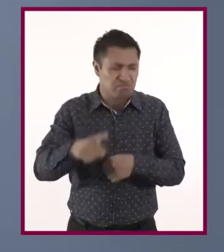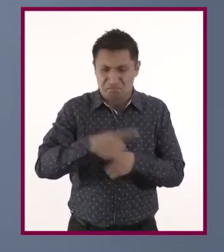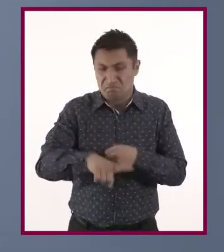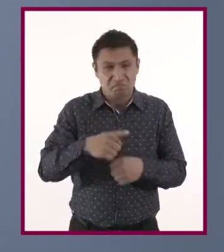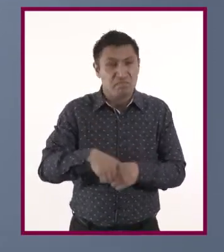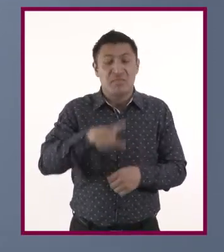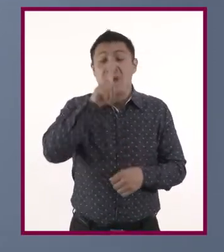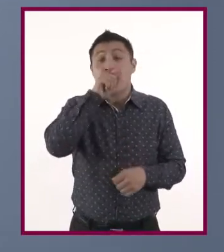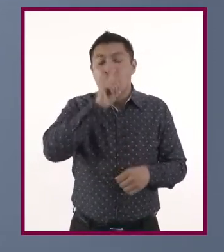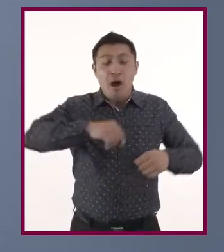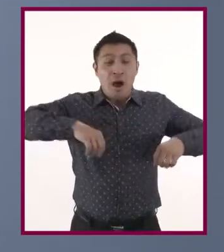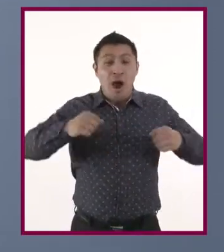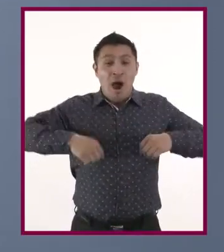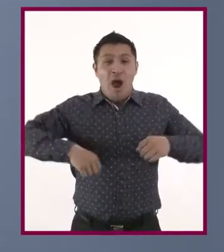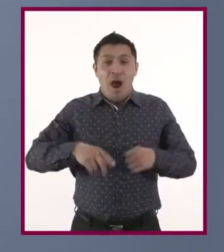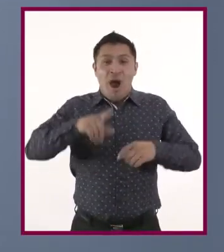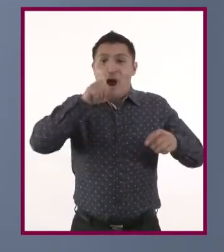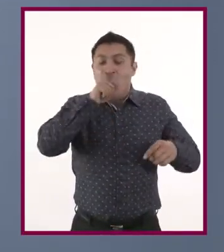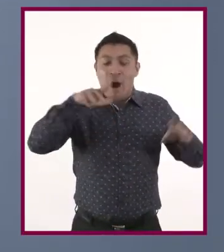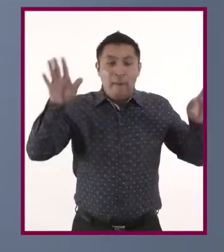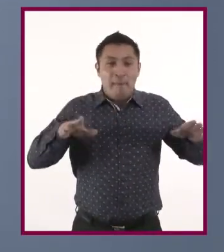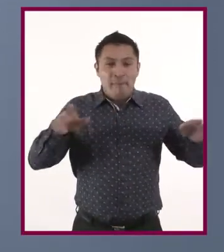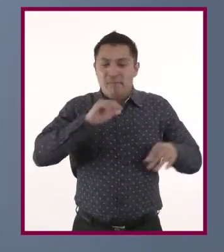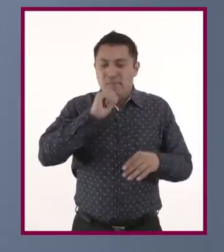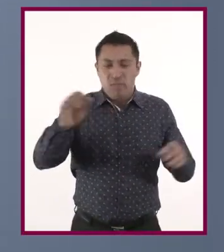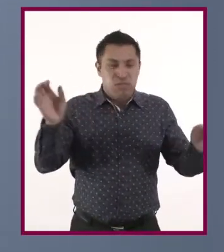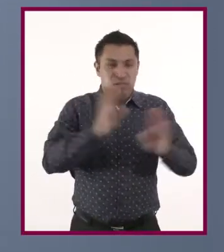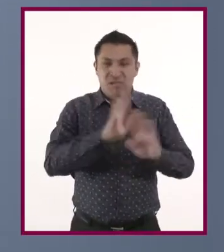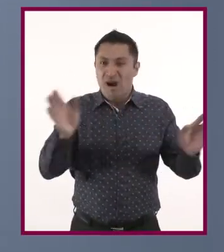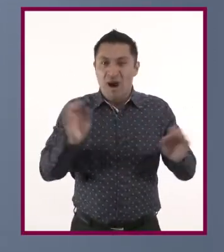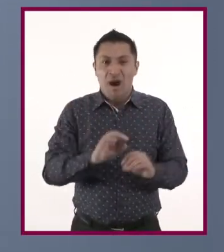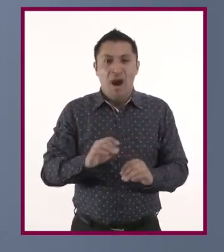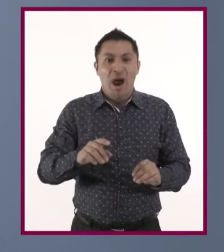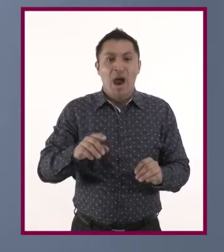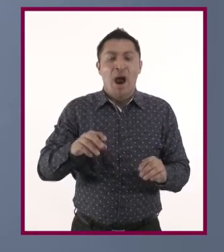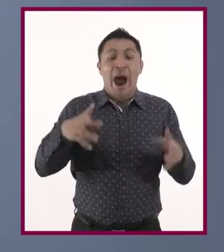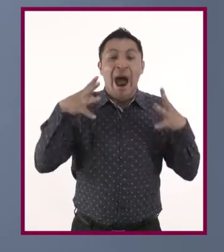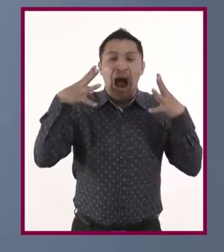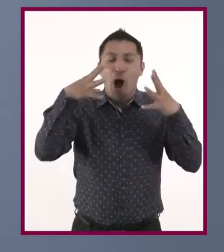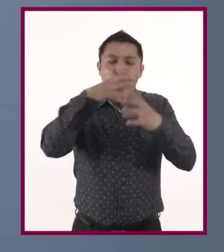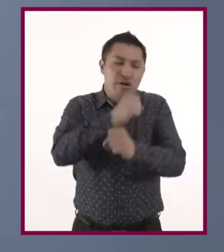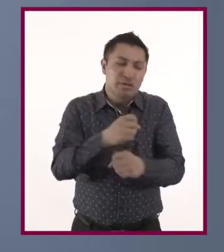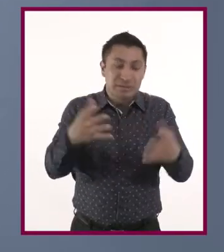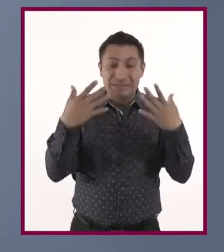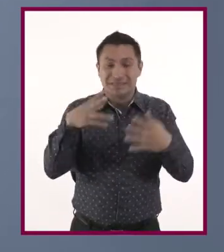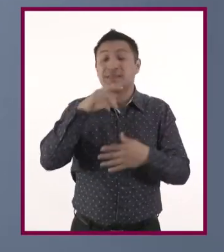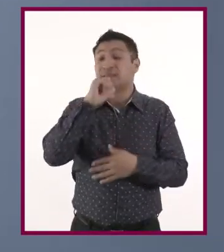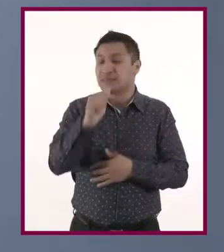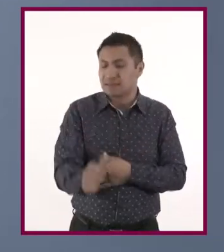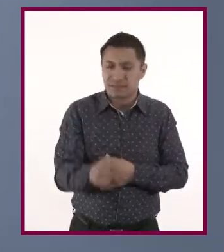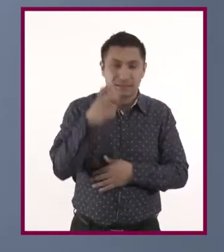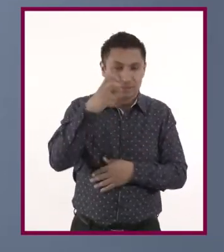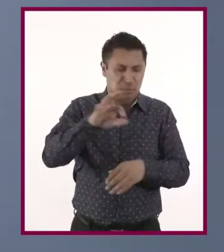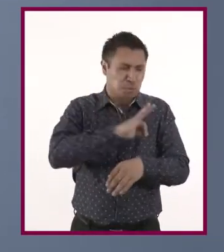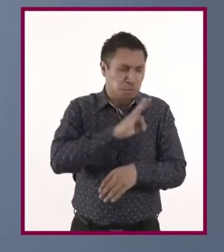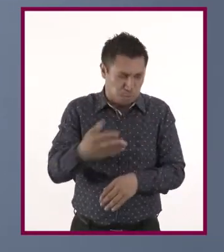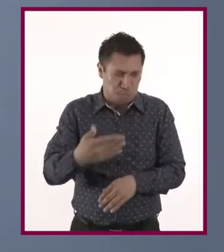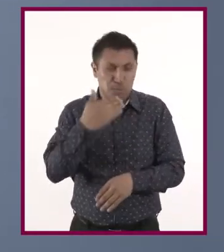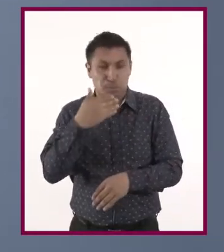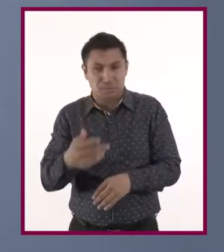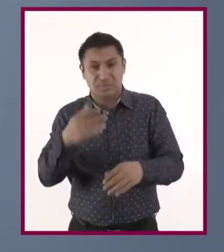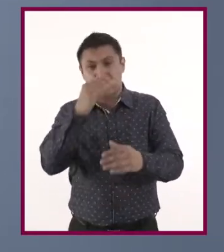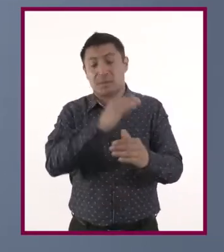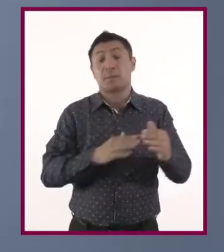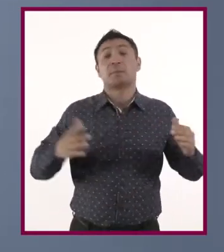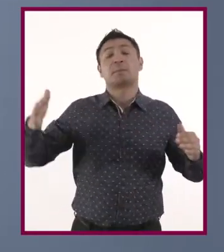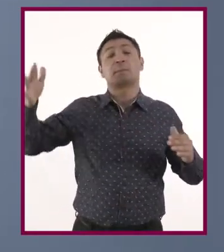para ellos, ya que no hacen altas concentraciones de calor, por lo cual ellos pueden pasar por